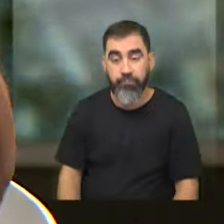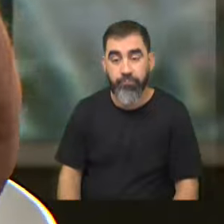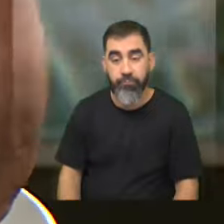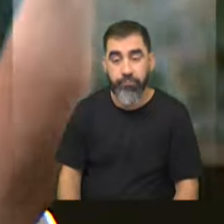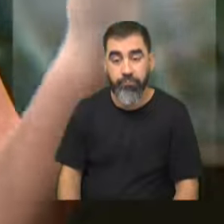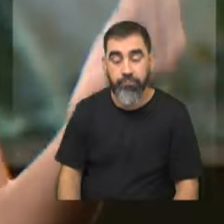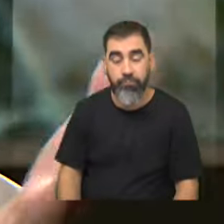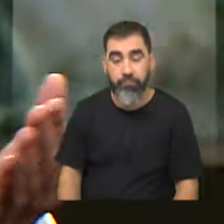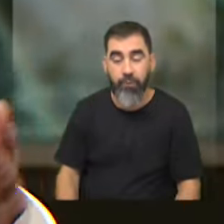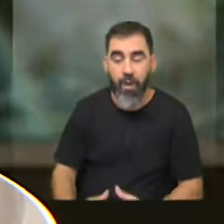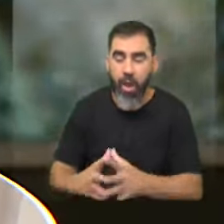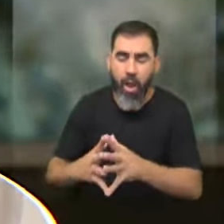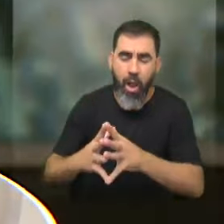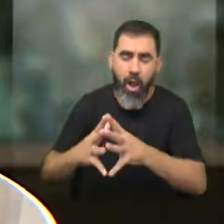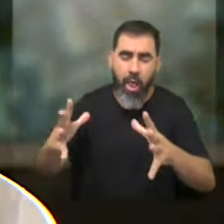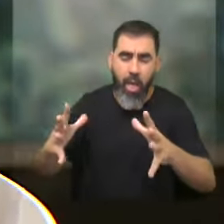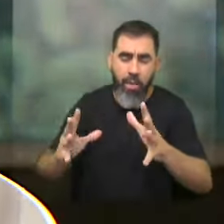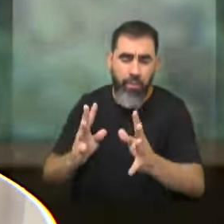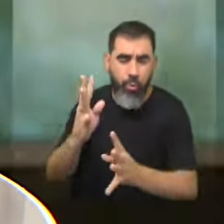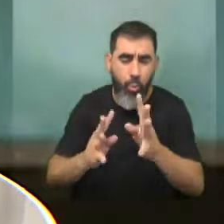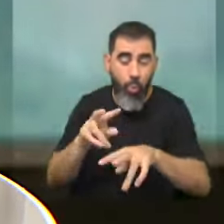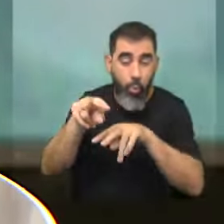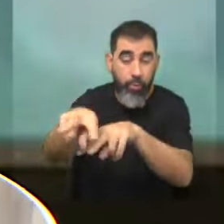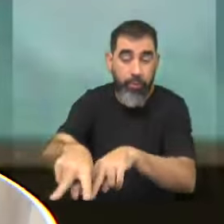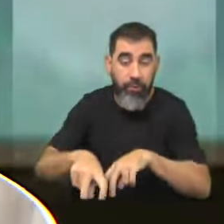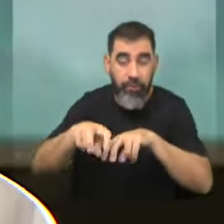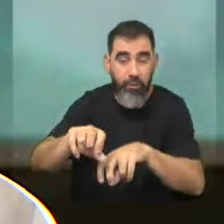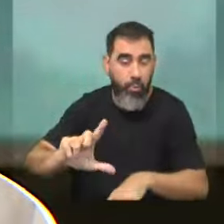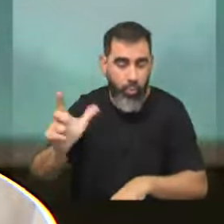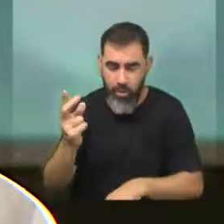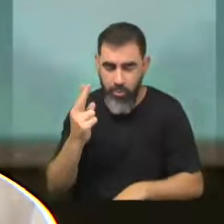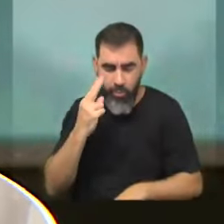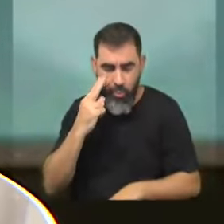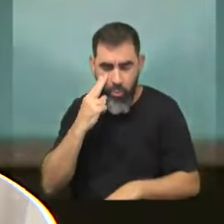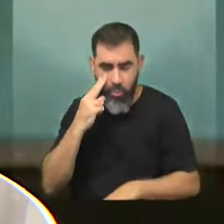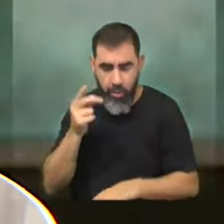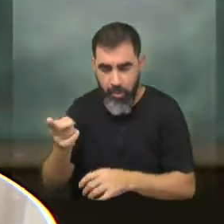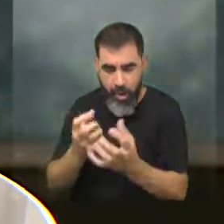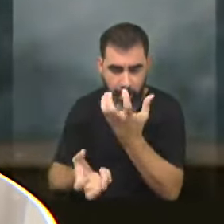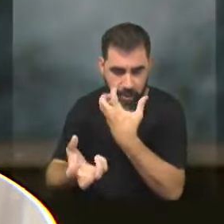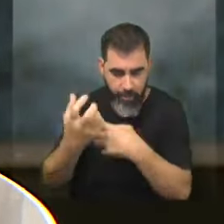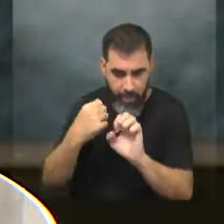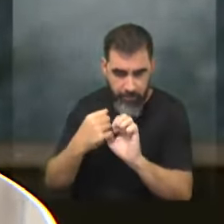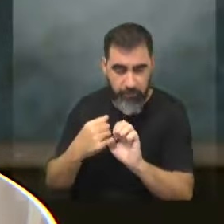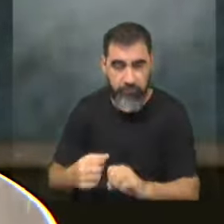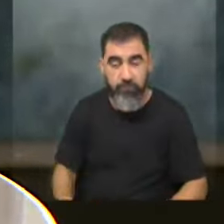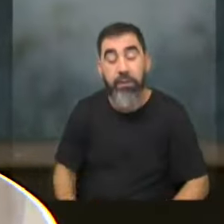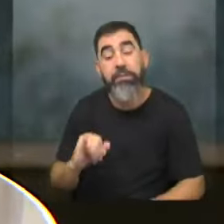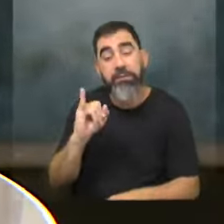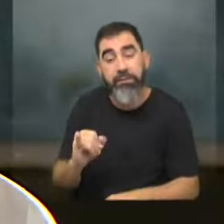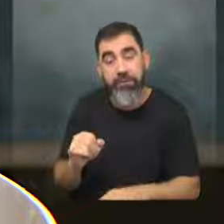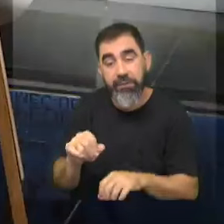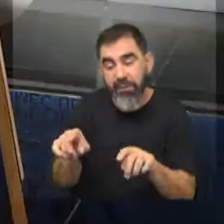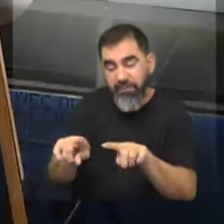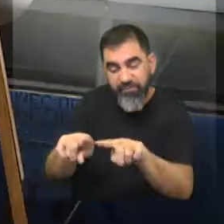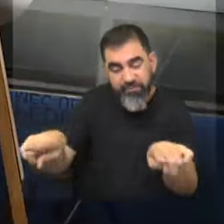grandes extensiones de cultivo no tienen problema con estos grillos. Y sí, las quintas que